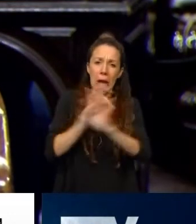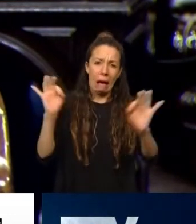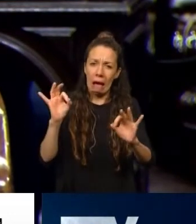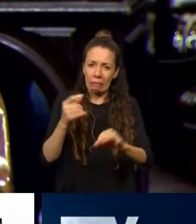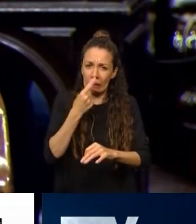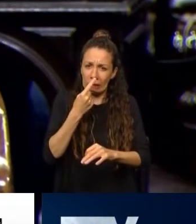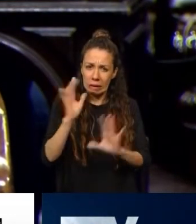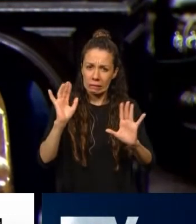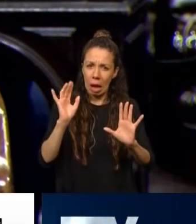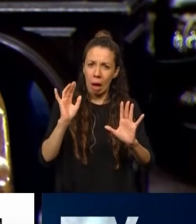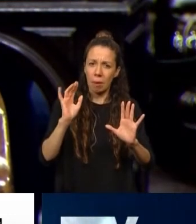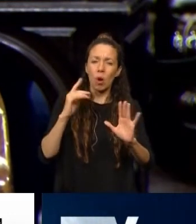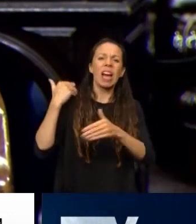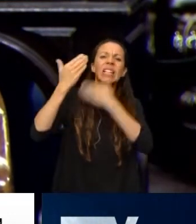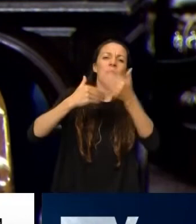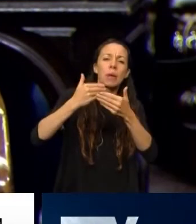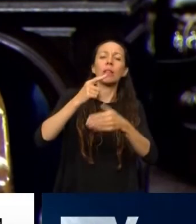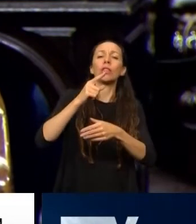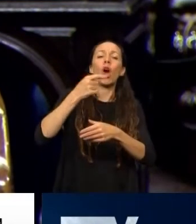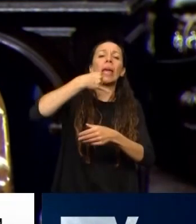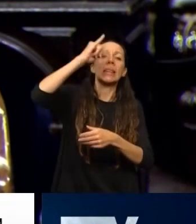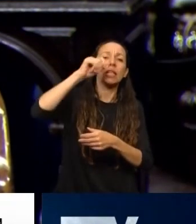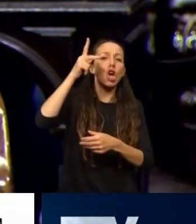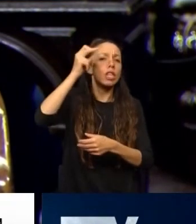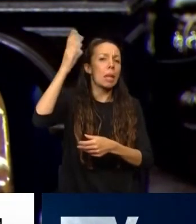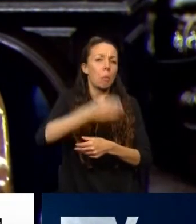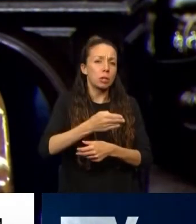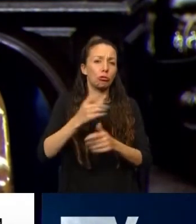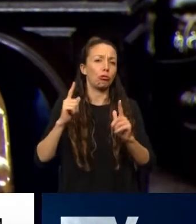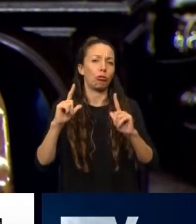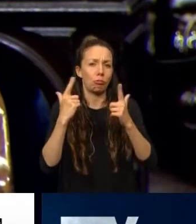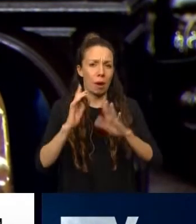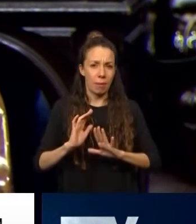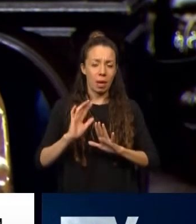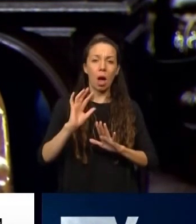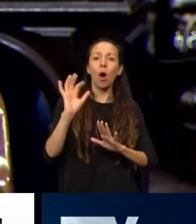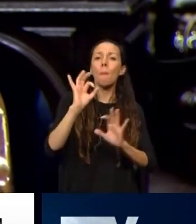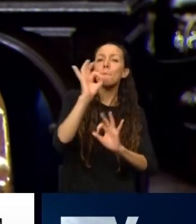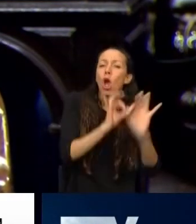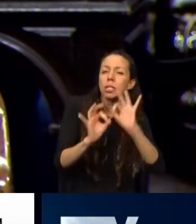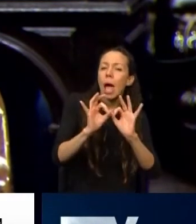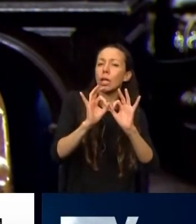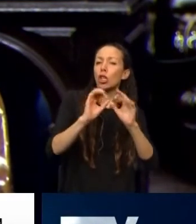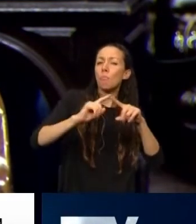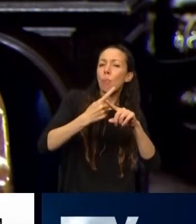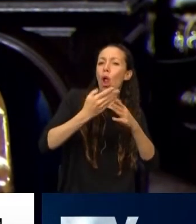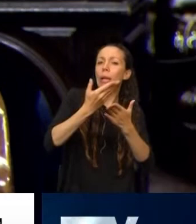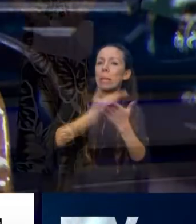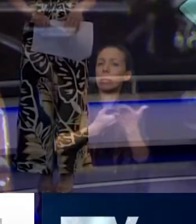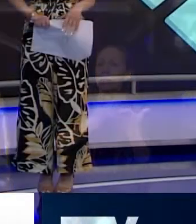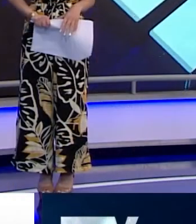tasas de interés del 80%, porque no hay crecimiento cuando el proyecto político y económico es la timba y la